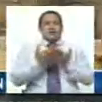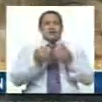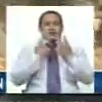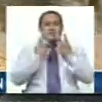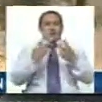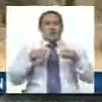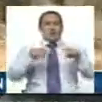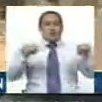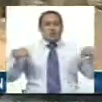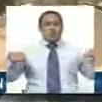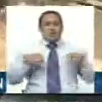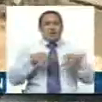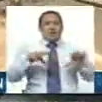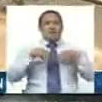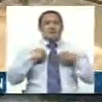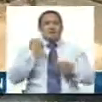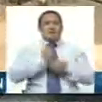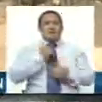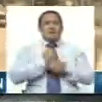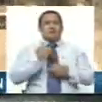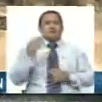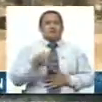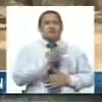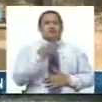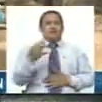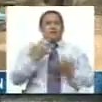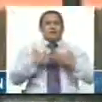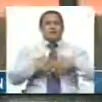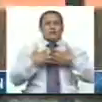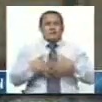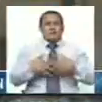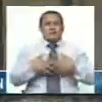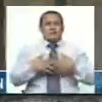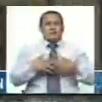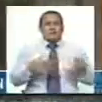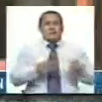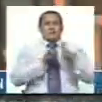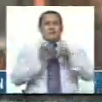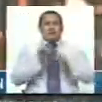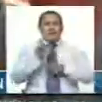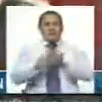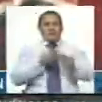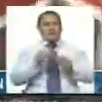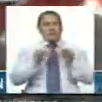si la zonificación permite el funcionamiento de empresas como esta. En tanto, los